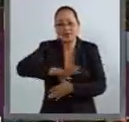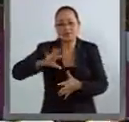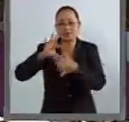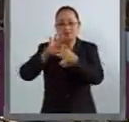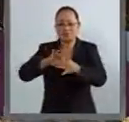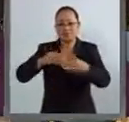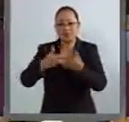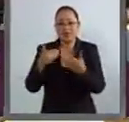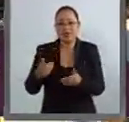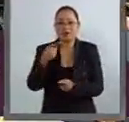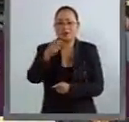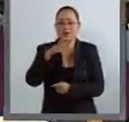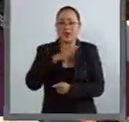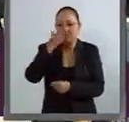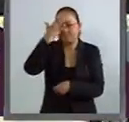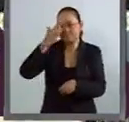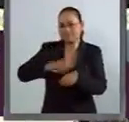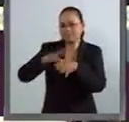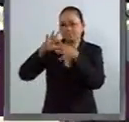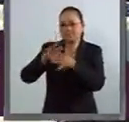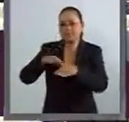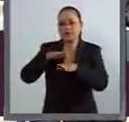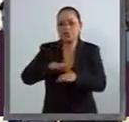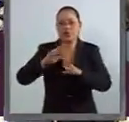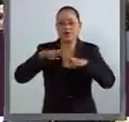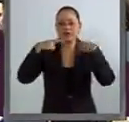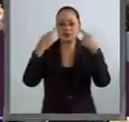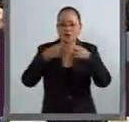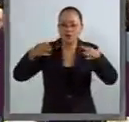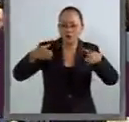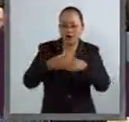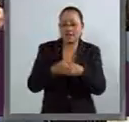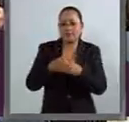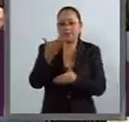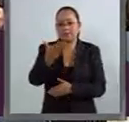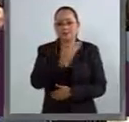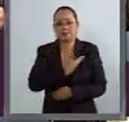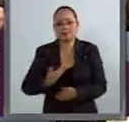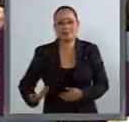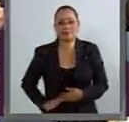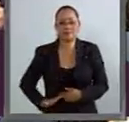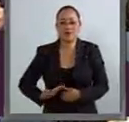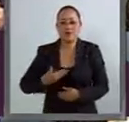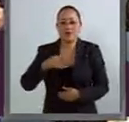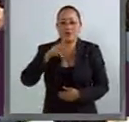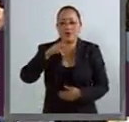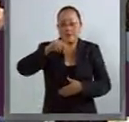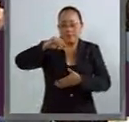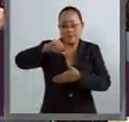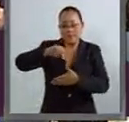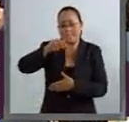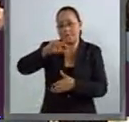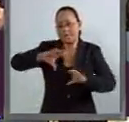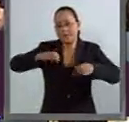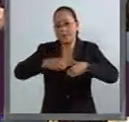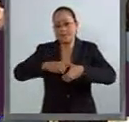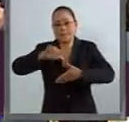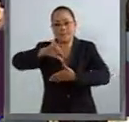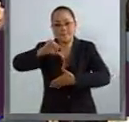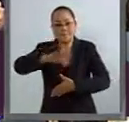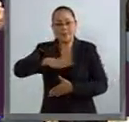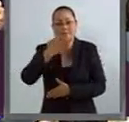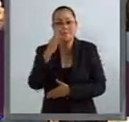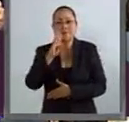imagen del recuerdo de estas reuniones, la presidenta del Parlatino, la senadora Blanca Alcalá